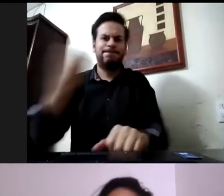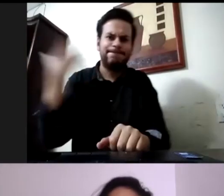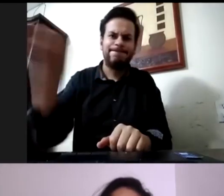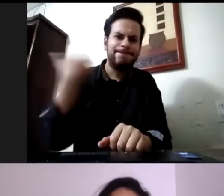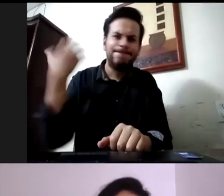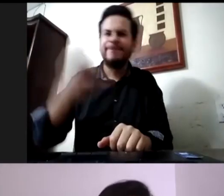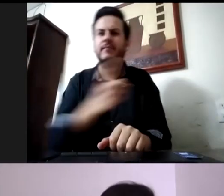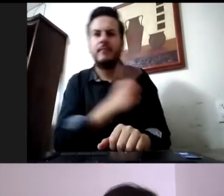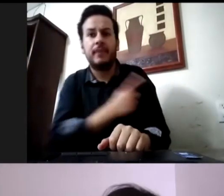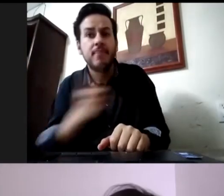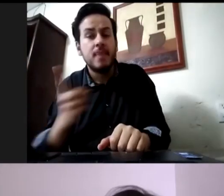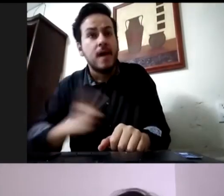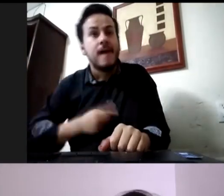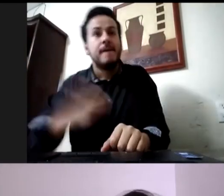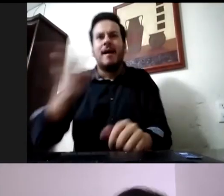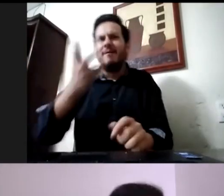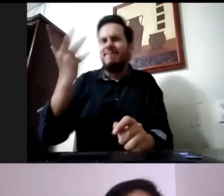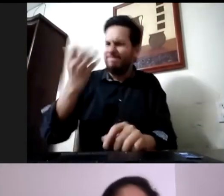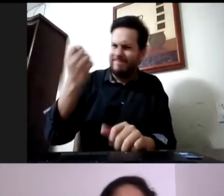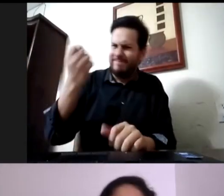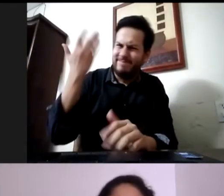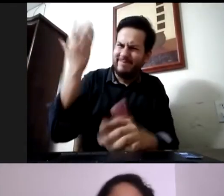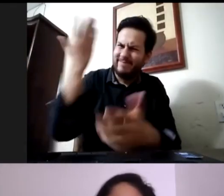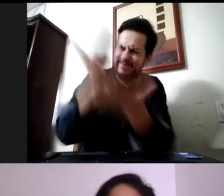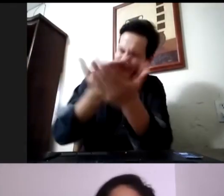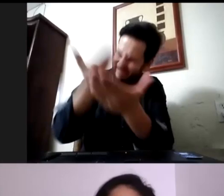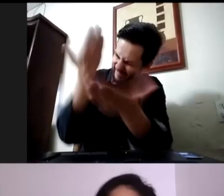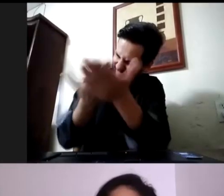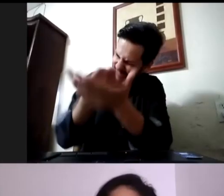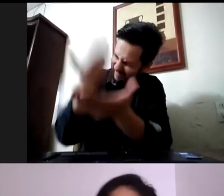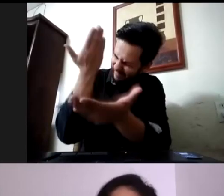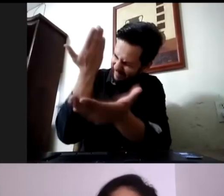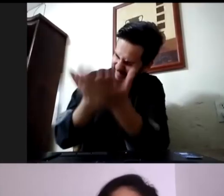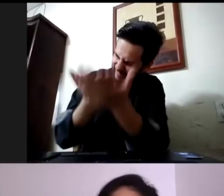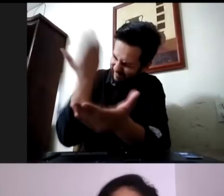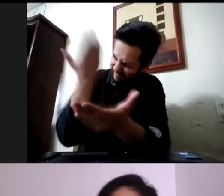tenemos que exigir por parte del Estado un discurso muy claro de protección